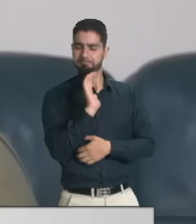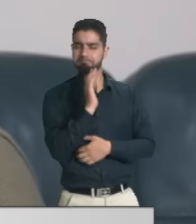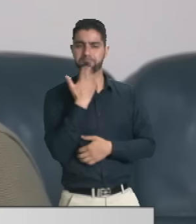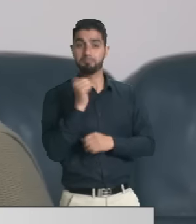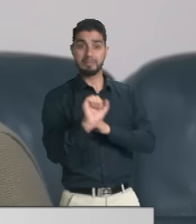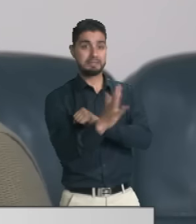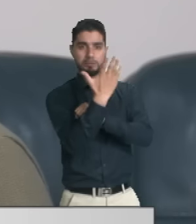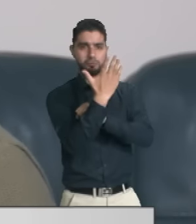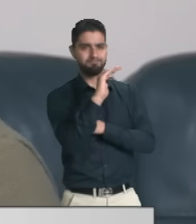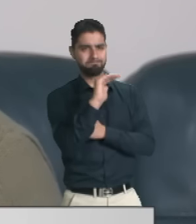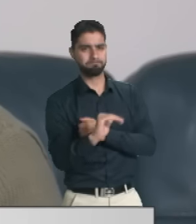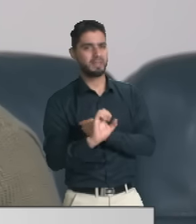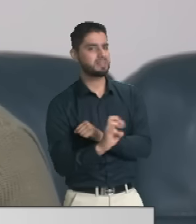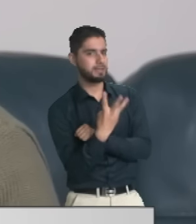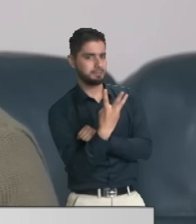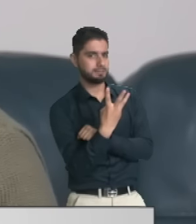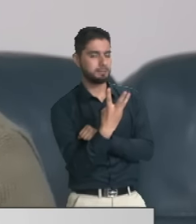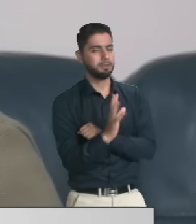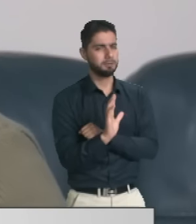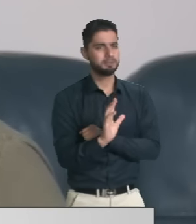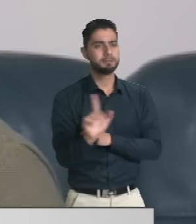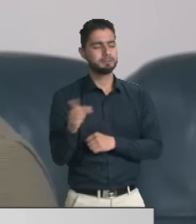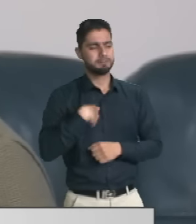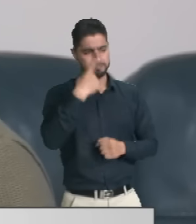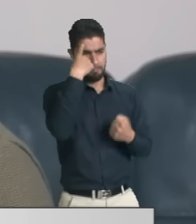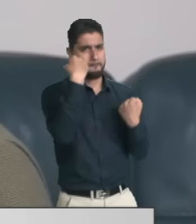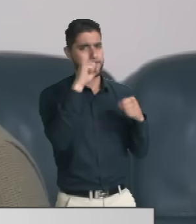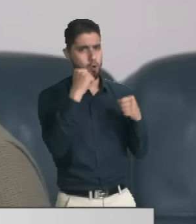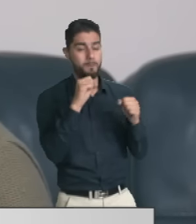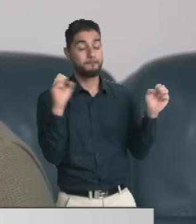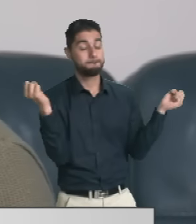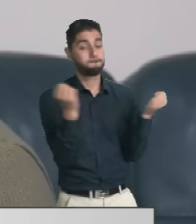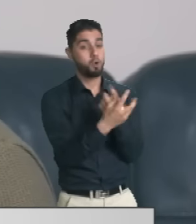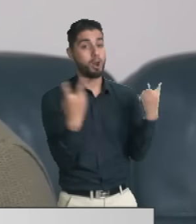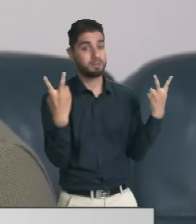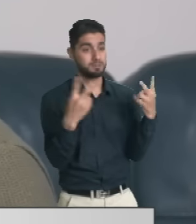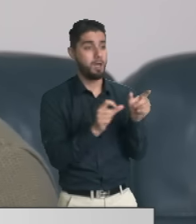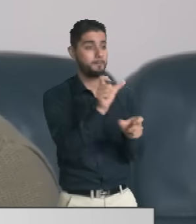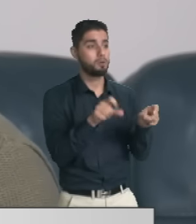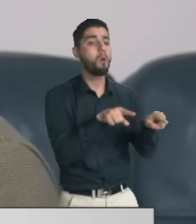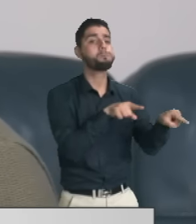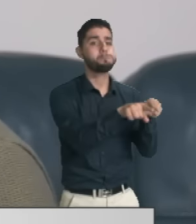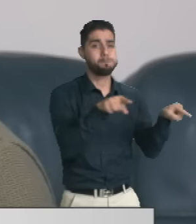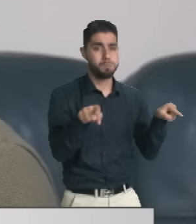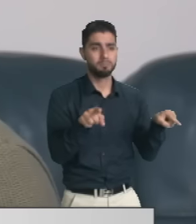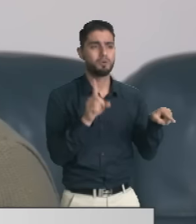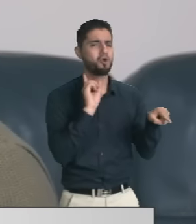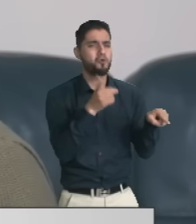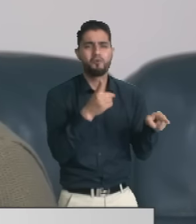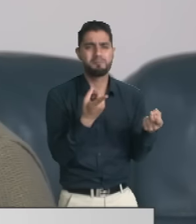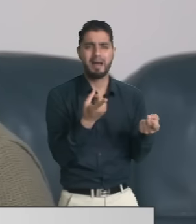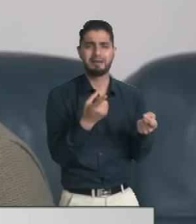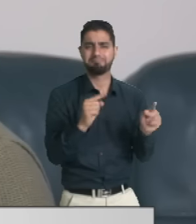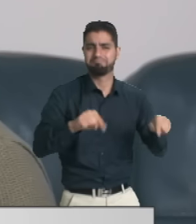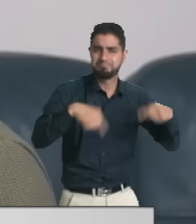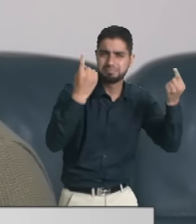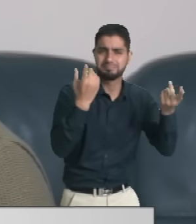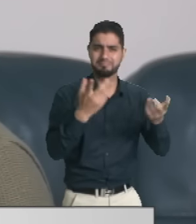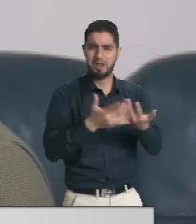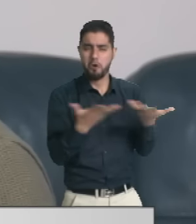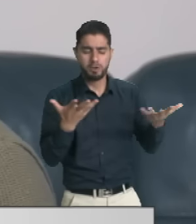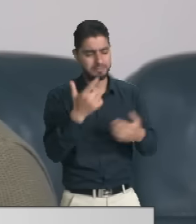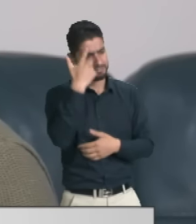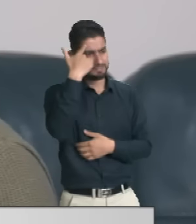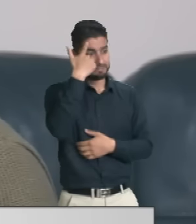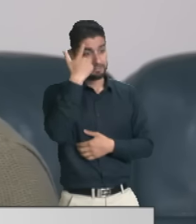tema de violencia entre los ciudadanos, de la violencia que tiene que ver por intolerancia. 32% de los